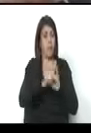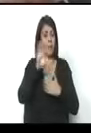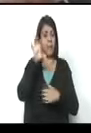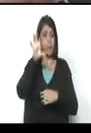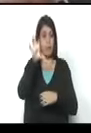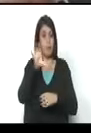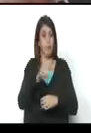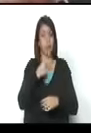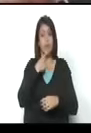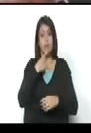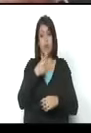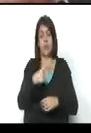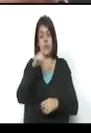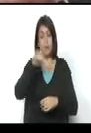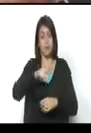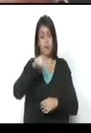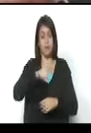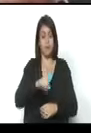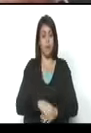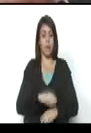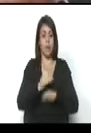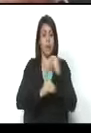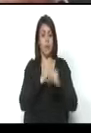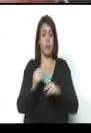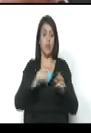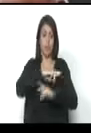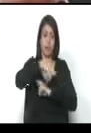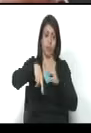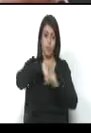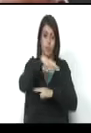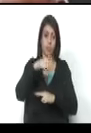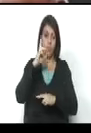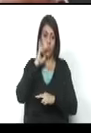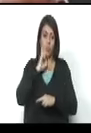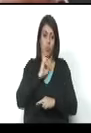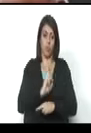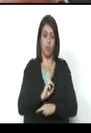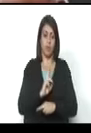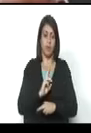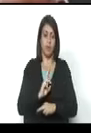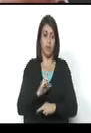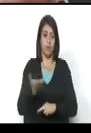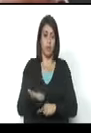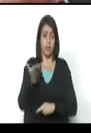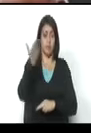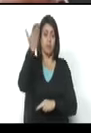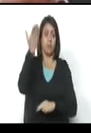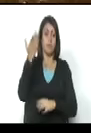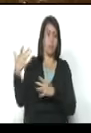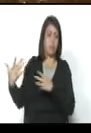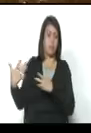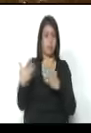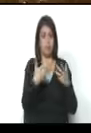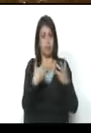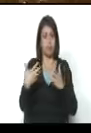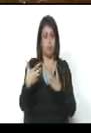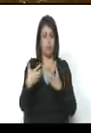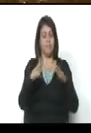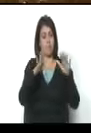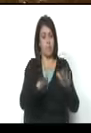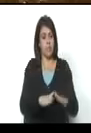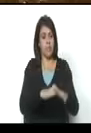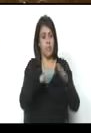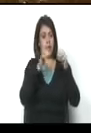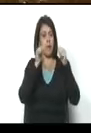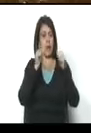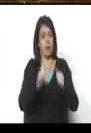patria, planteó la necesidad de que la revolución bolivariana enarbolara la batalla por la salvación de